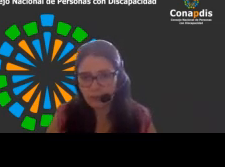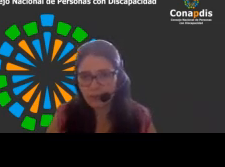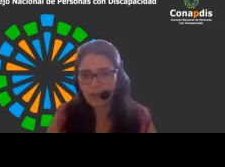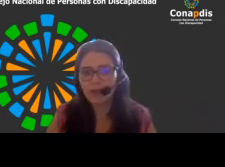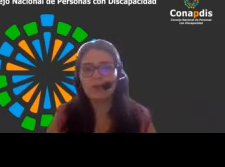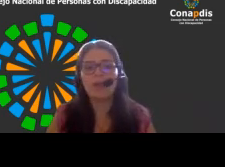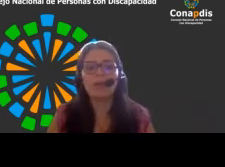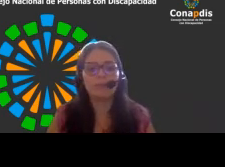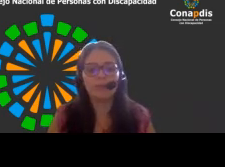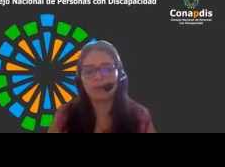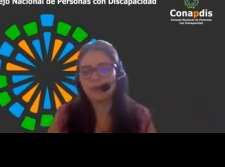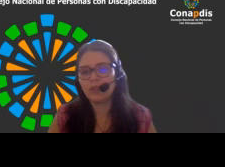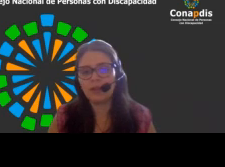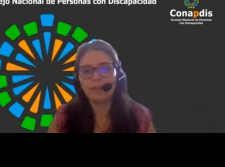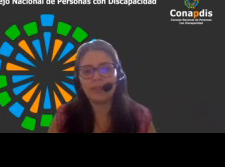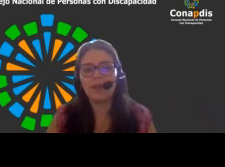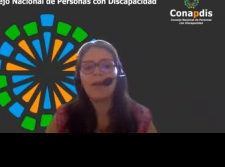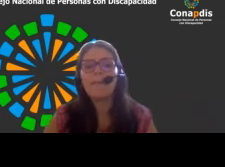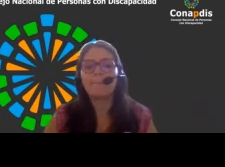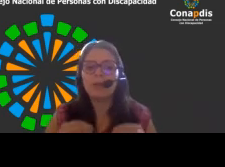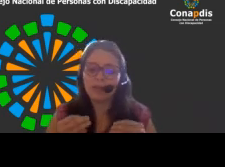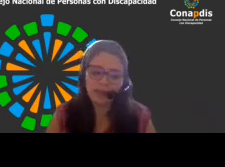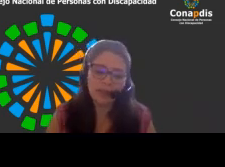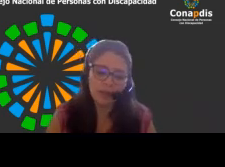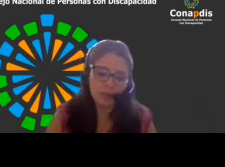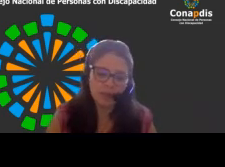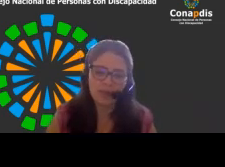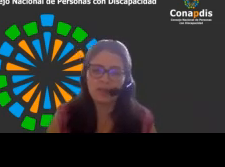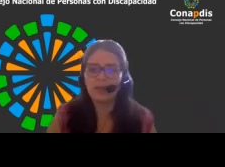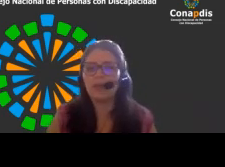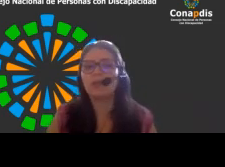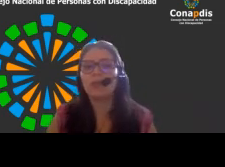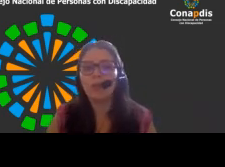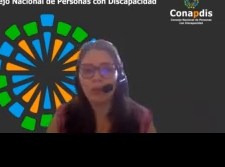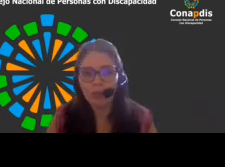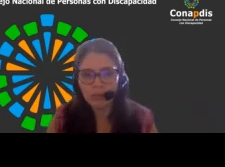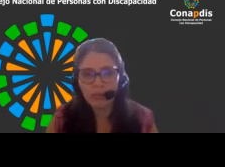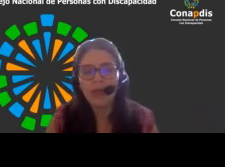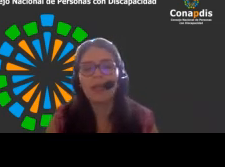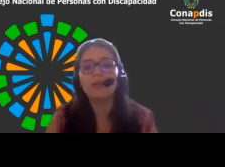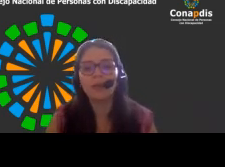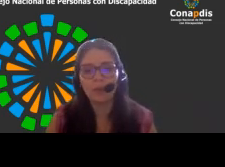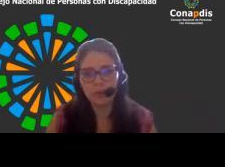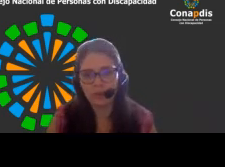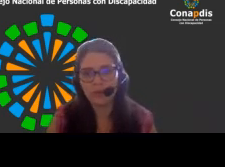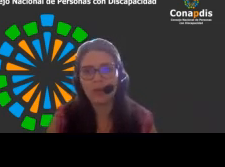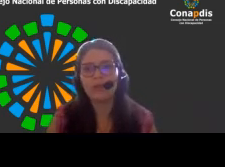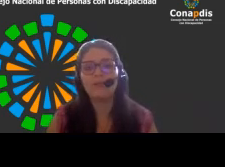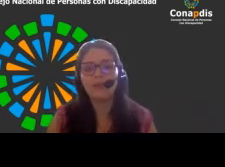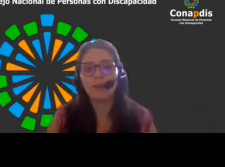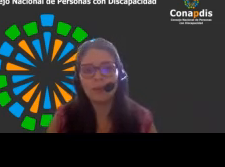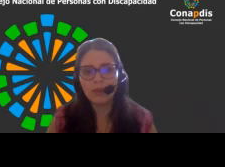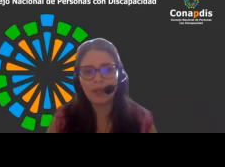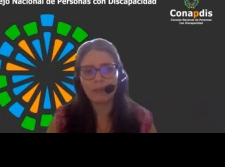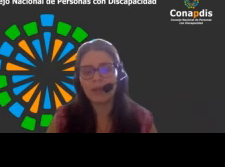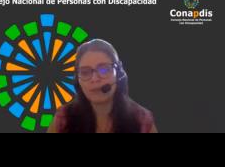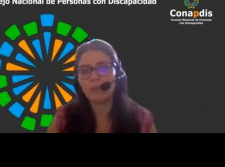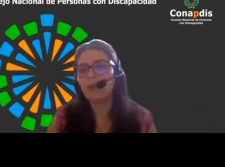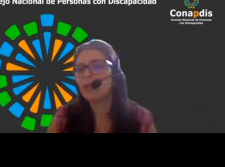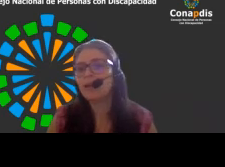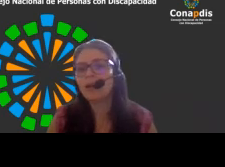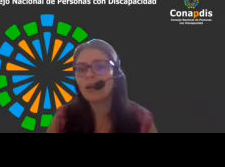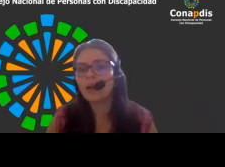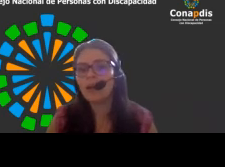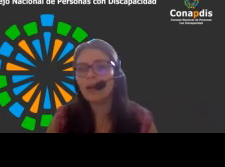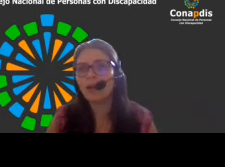un favor a las personas con discapacidad pero sí tener conciencia de que todo el entorno dificulta